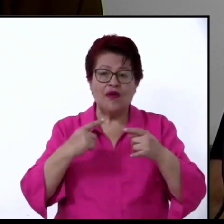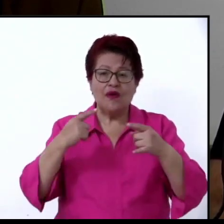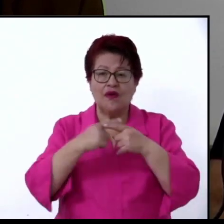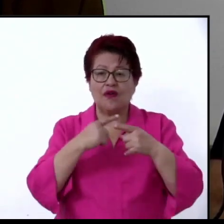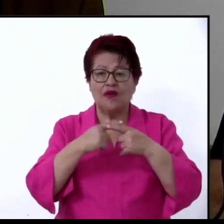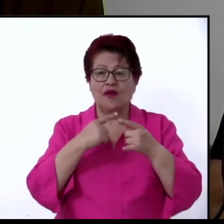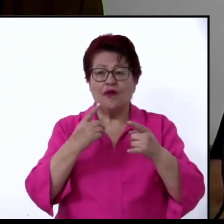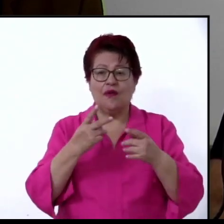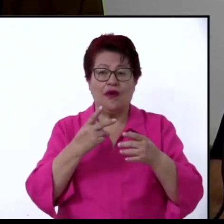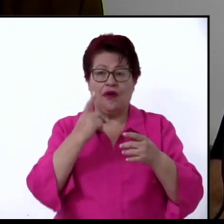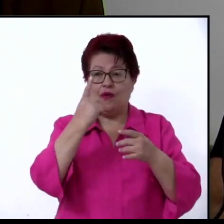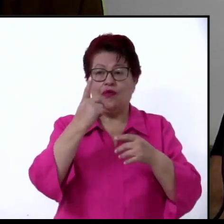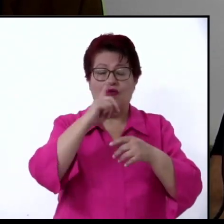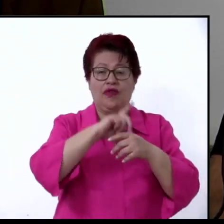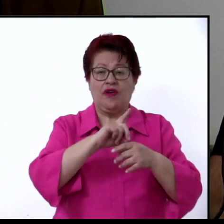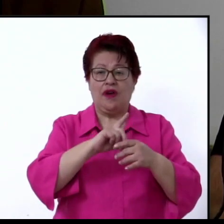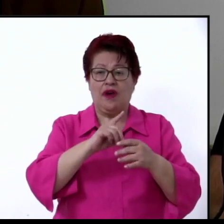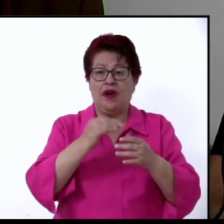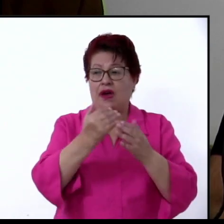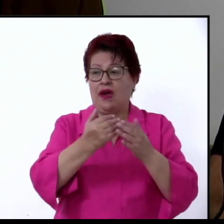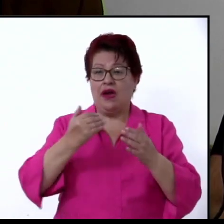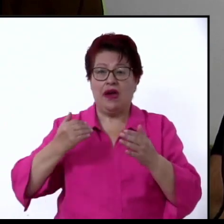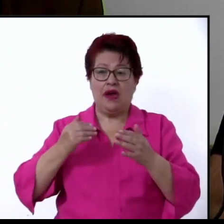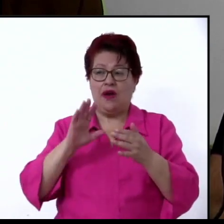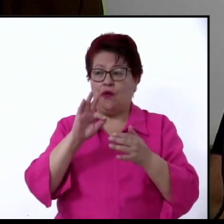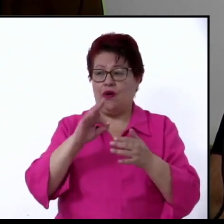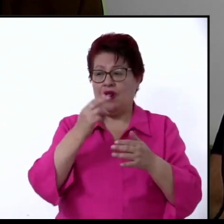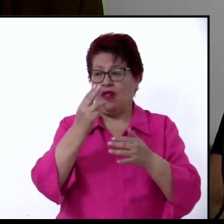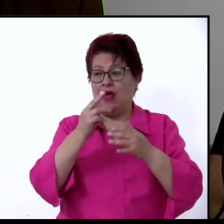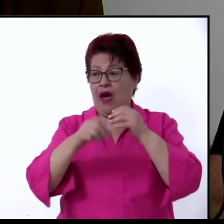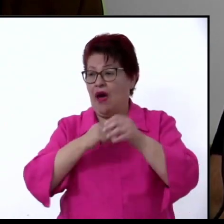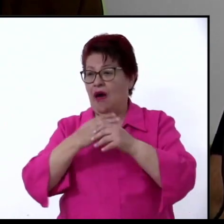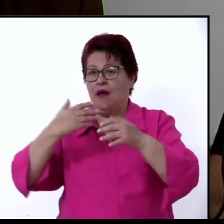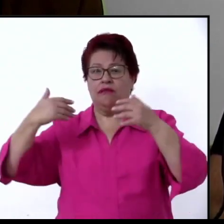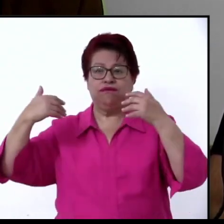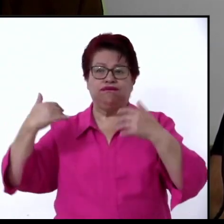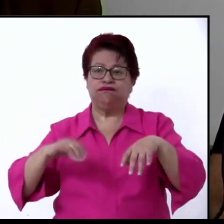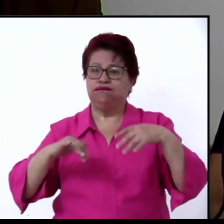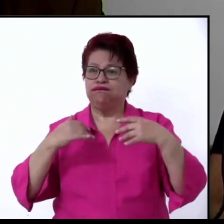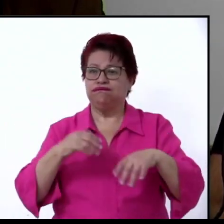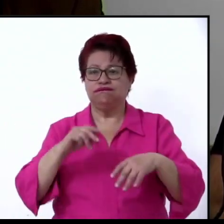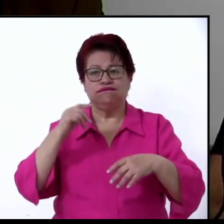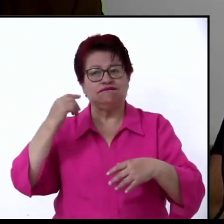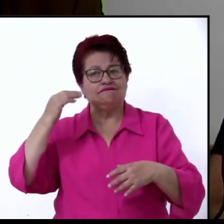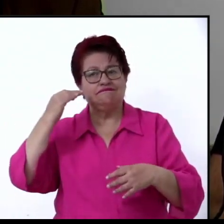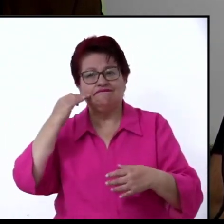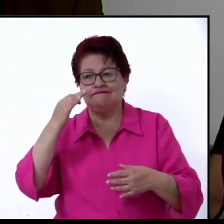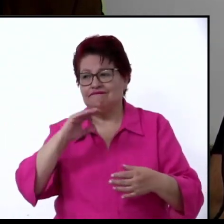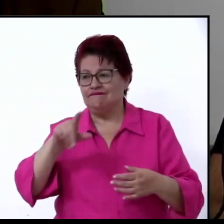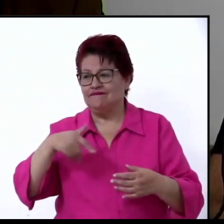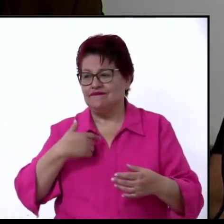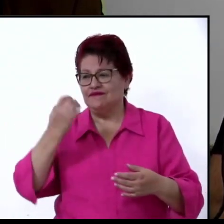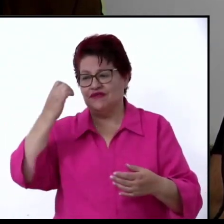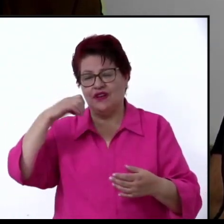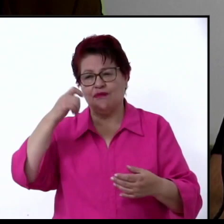43 años. Fíjense además lo que implica. Hay muchos expedientes que inclusive ya